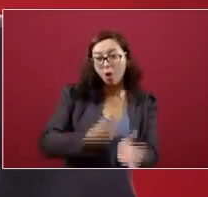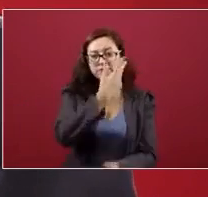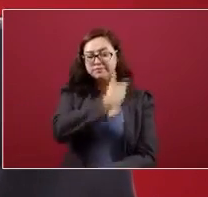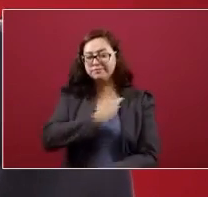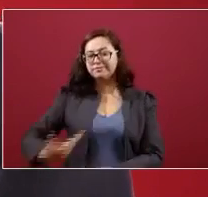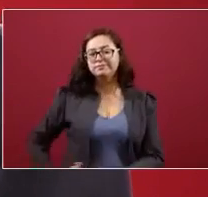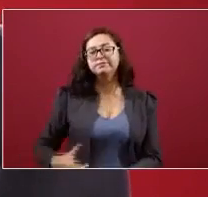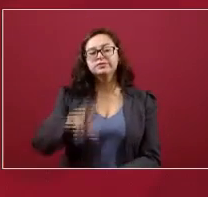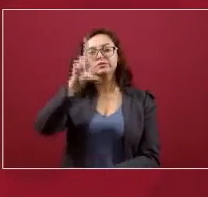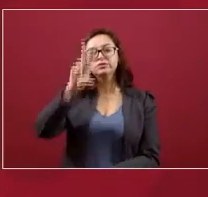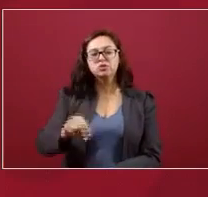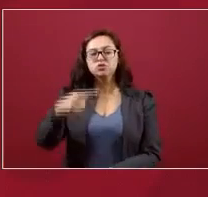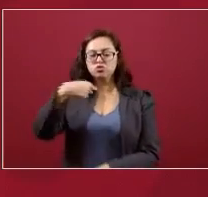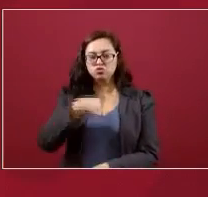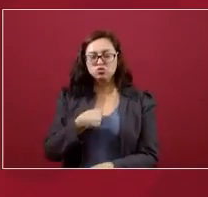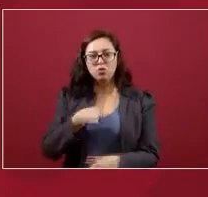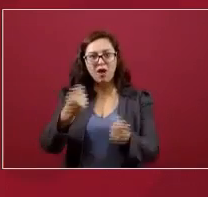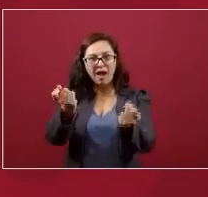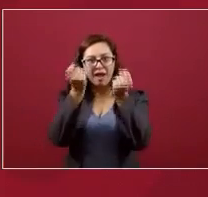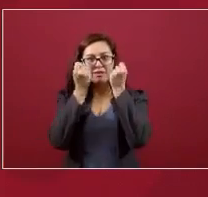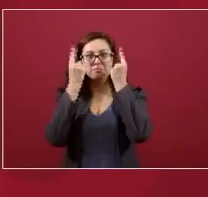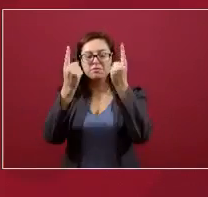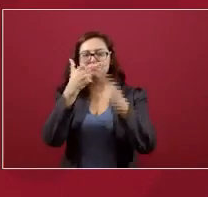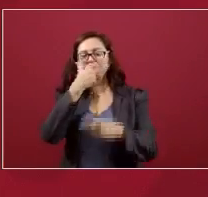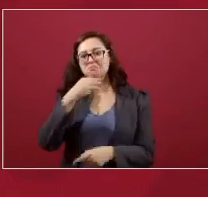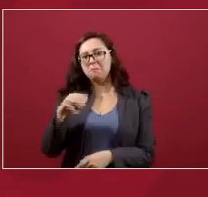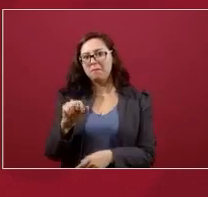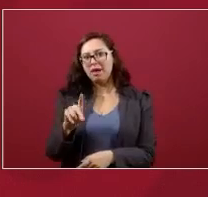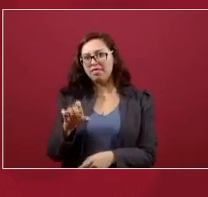que es uno de los hombres que más admiro,